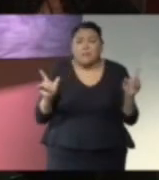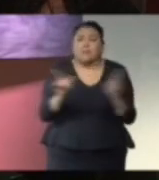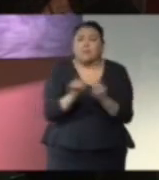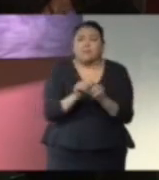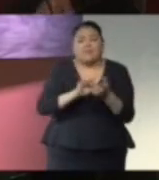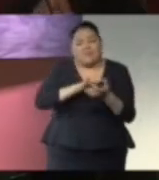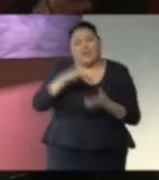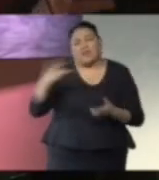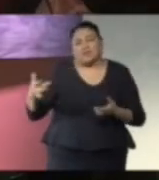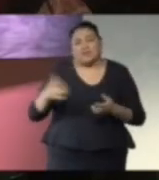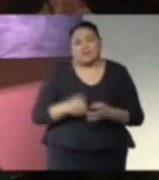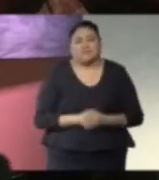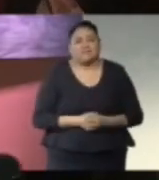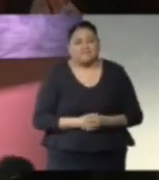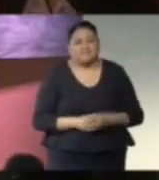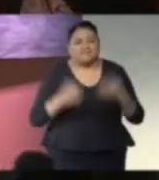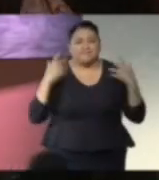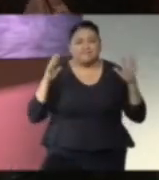mucho la atención.